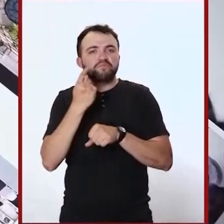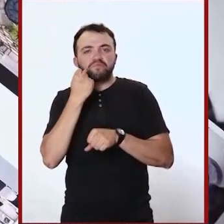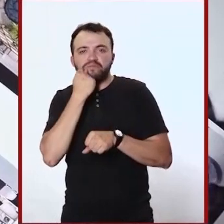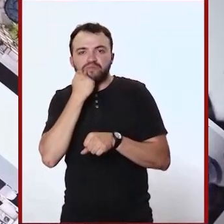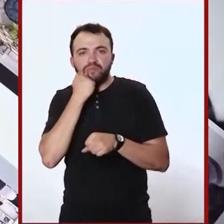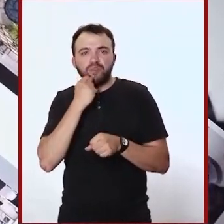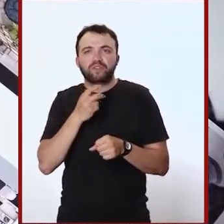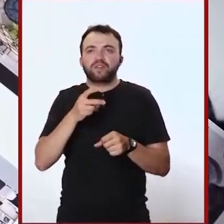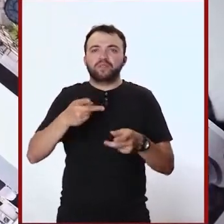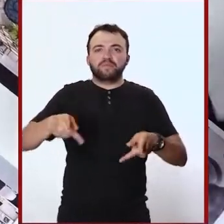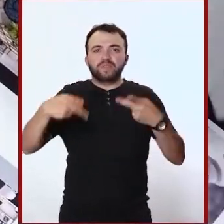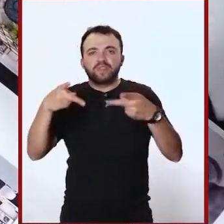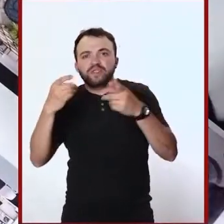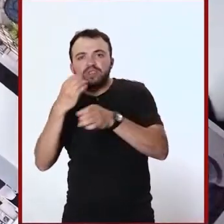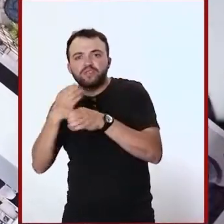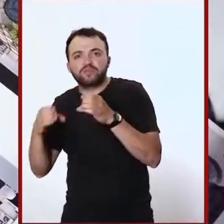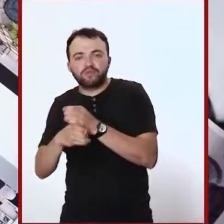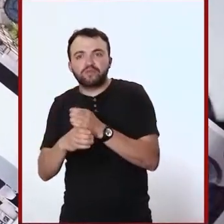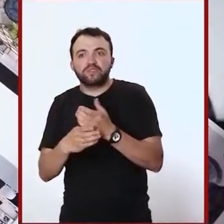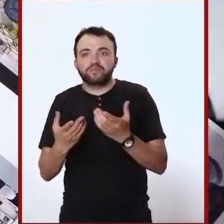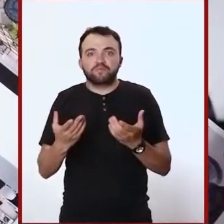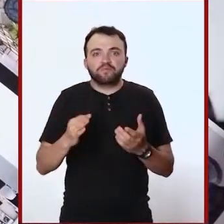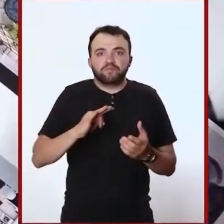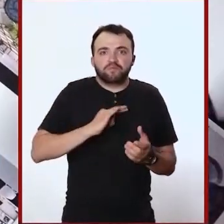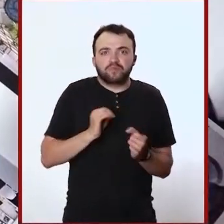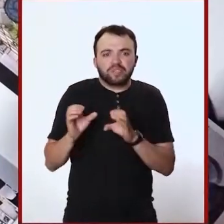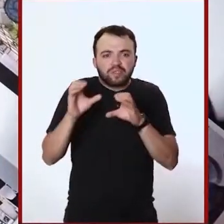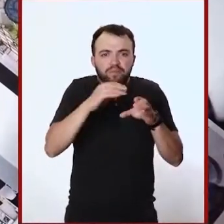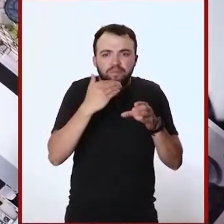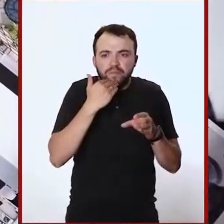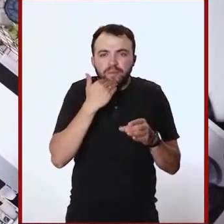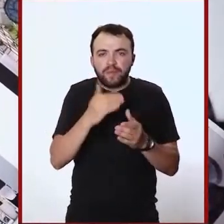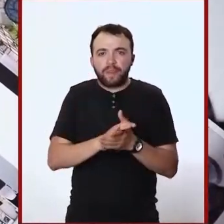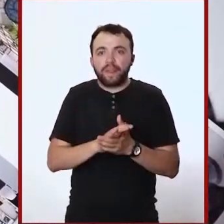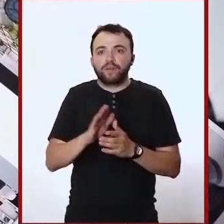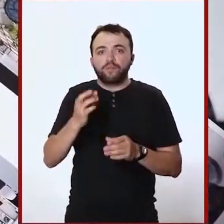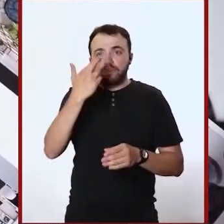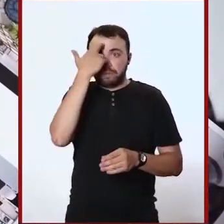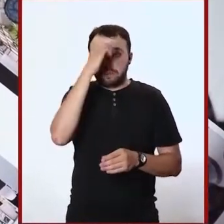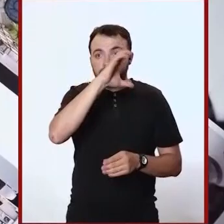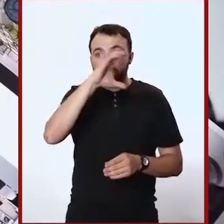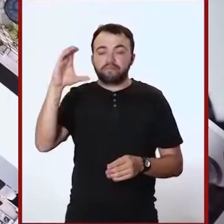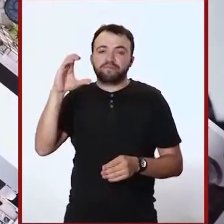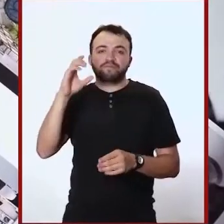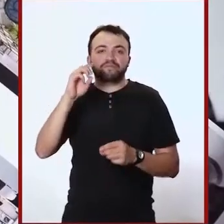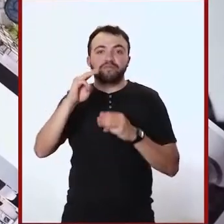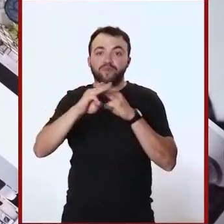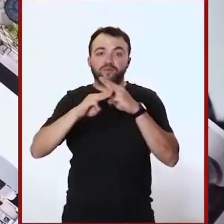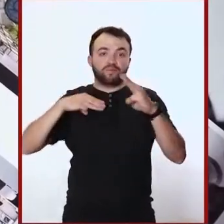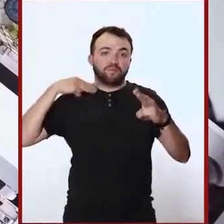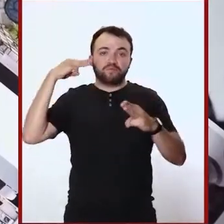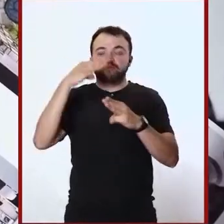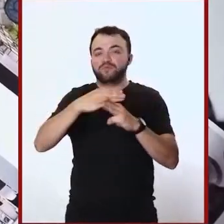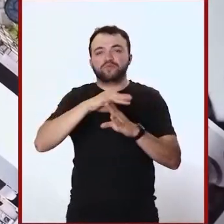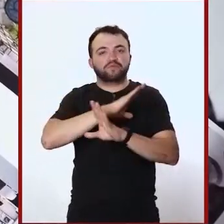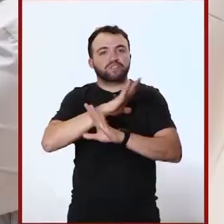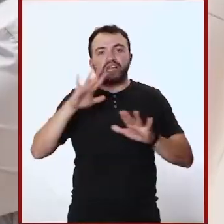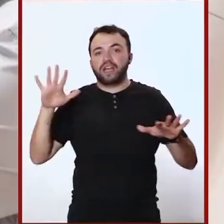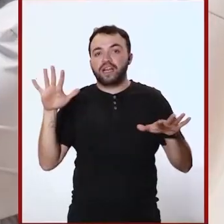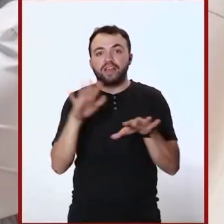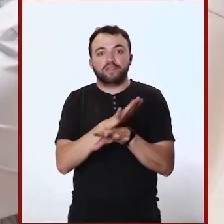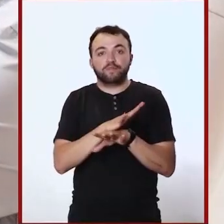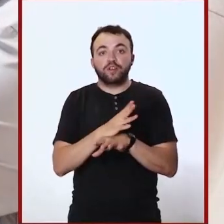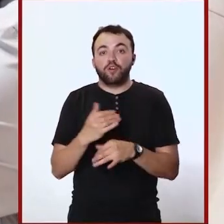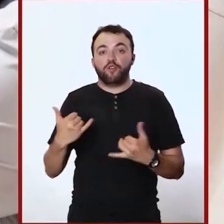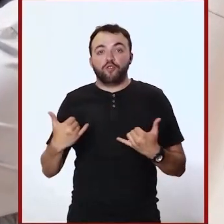esto ha sido justo como también lo platicábamos hace un rato, reconociendo que el mundo ha cambiado, que los jóvenes tienen un papel más